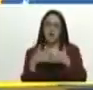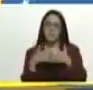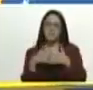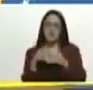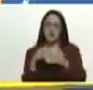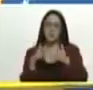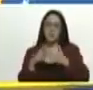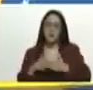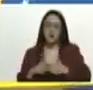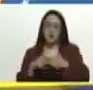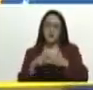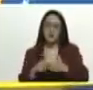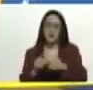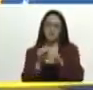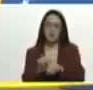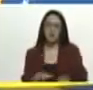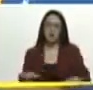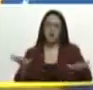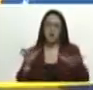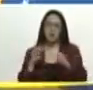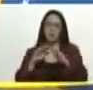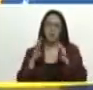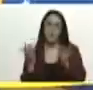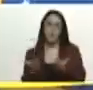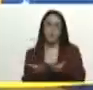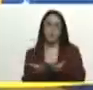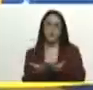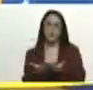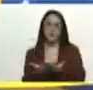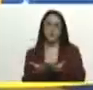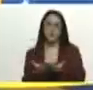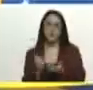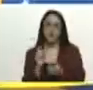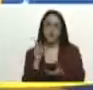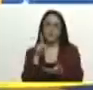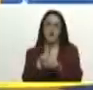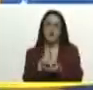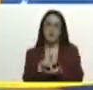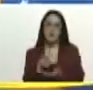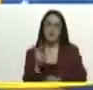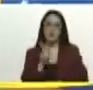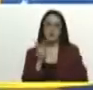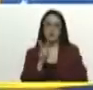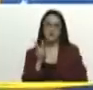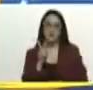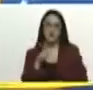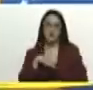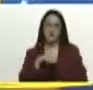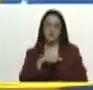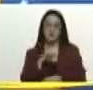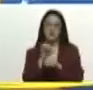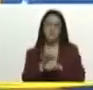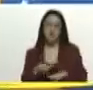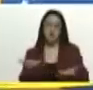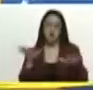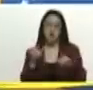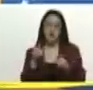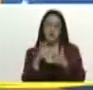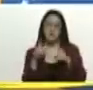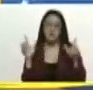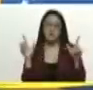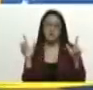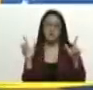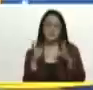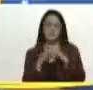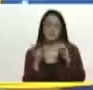que llevan los productos al mundo y que las llevan para Venezuela para que no vayan a Venezuela? Nosotros pregonamos la libertad y en